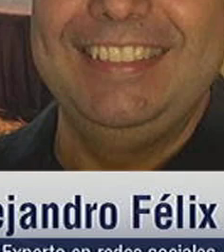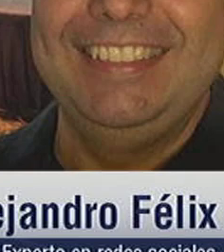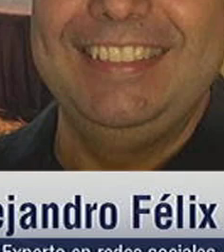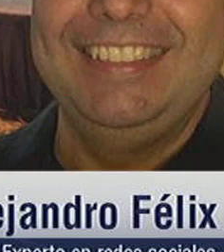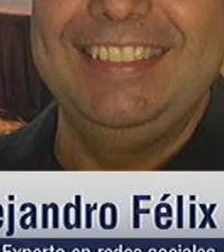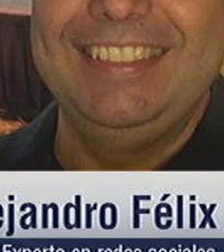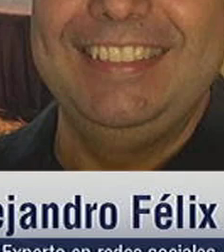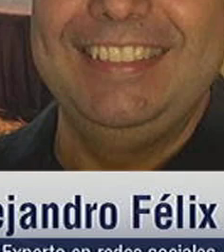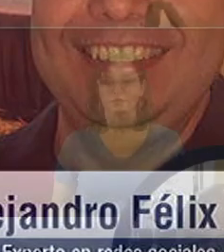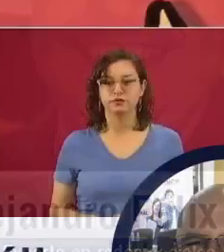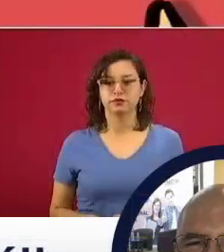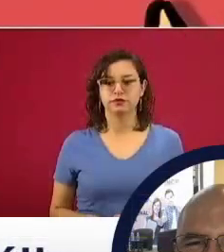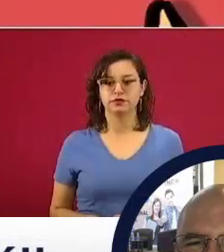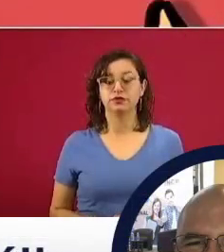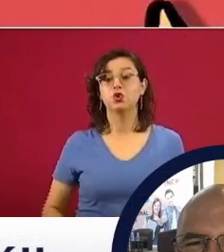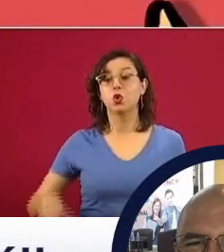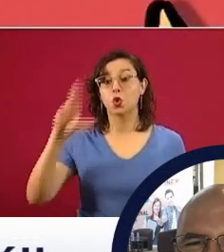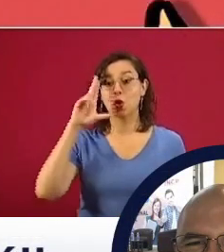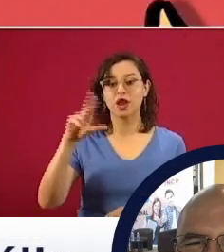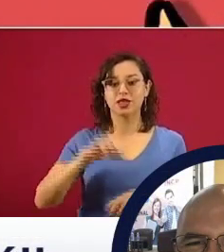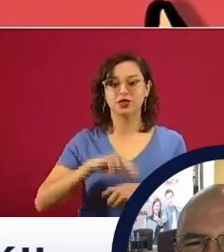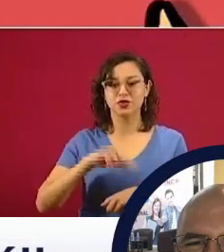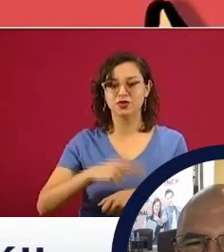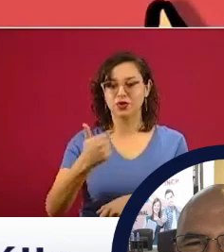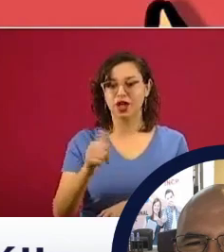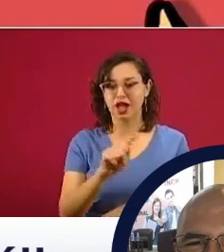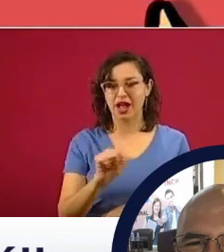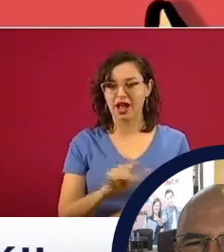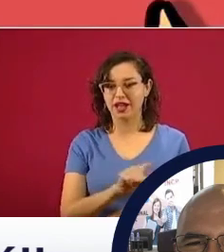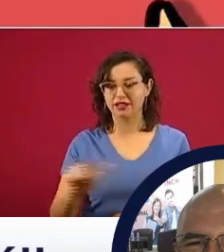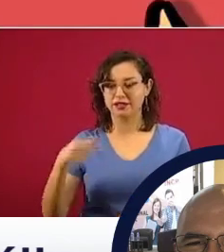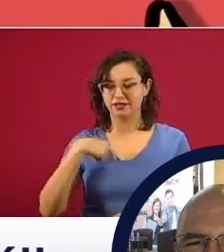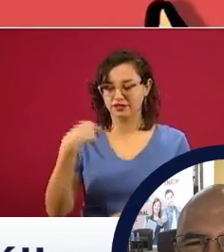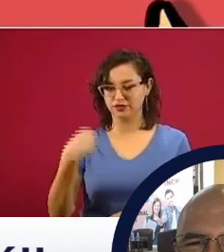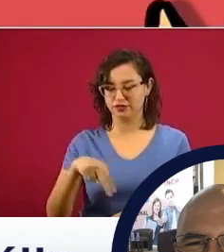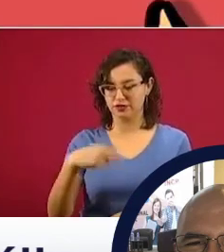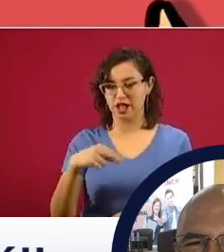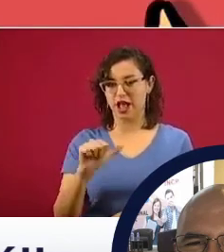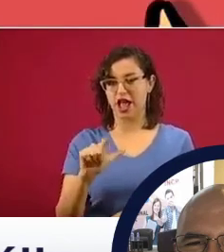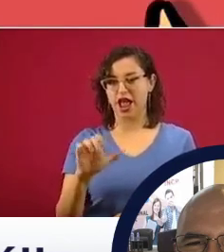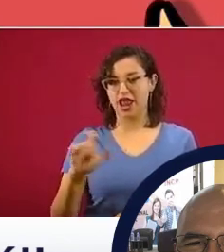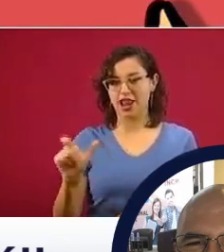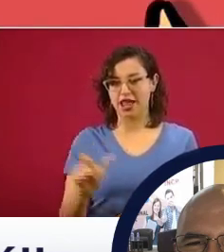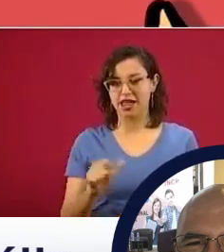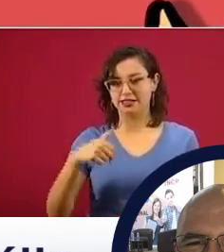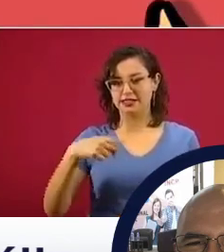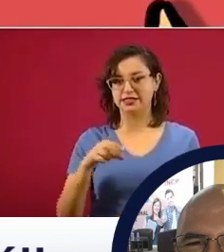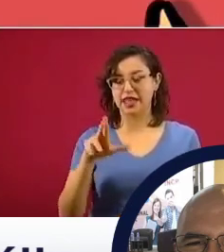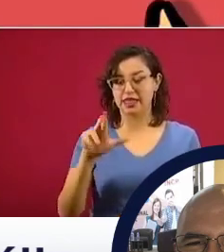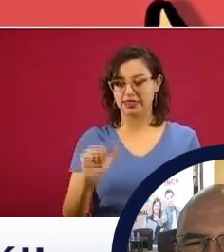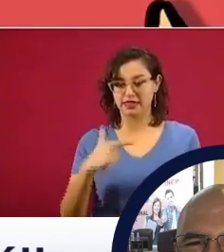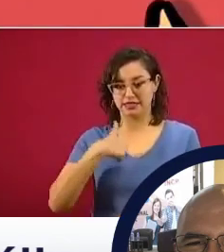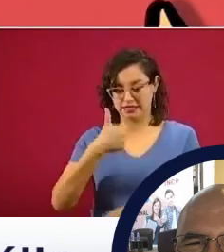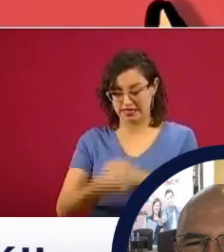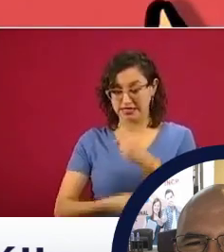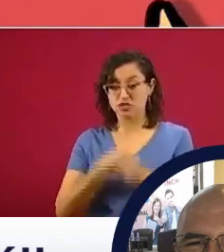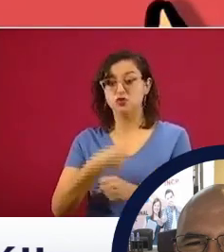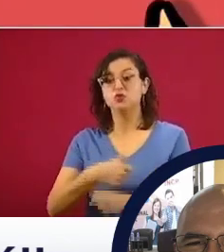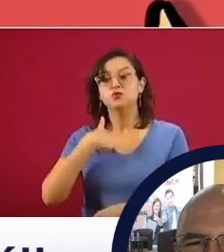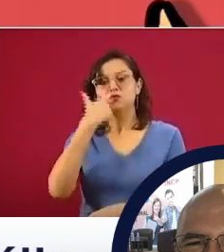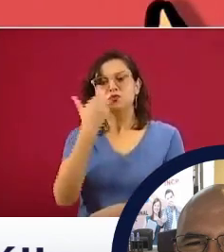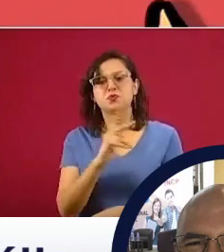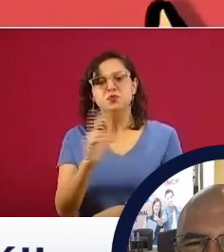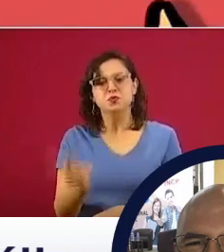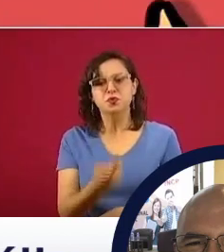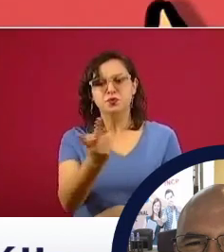Sí, nos hace falta reírnos más, definitivamente. Yo creo que, yo te lo juro que